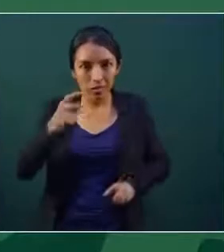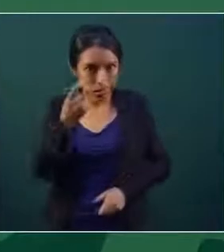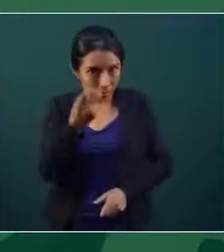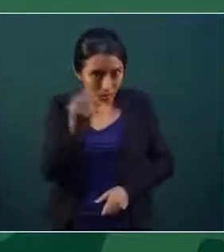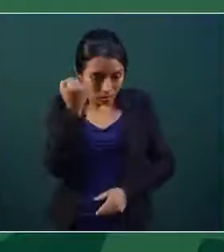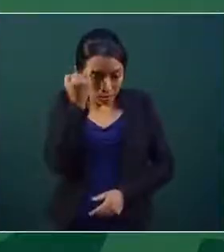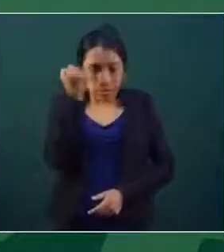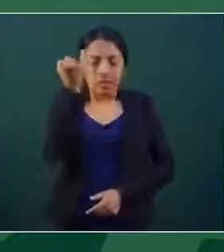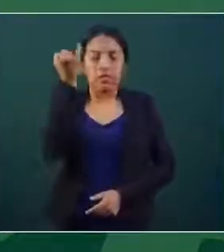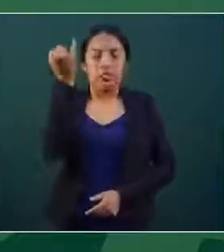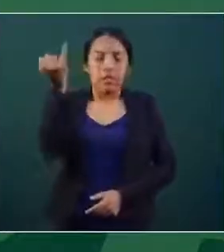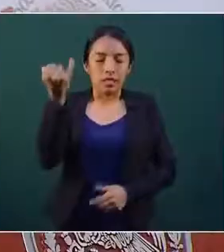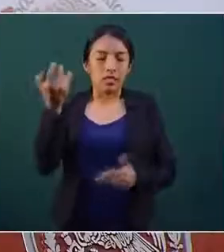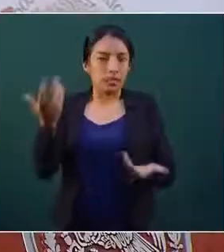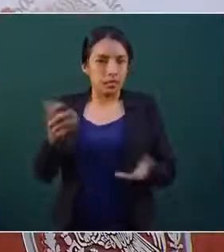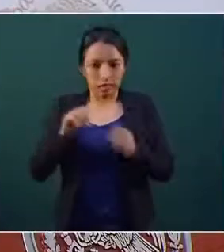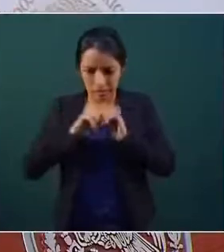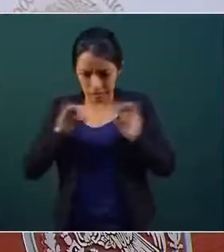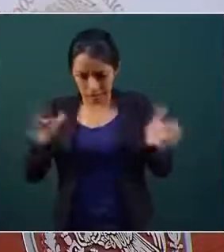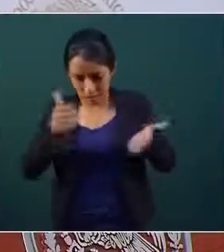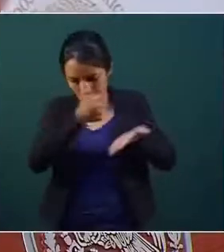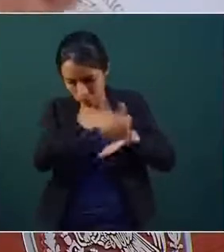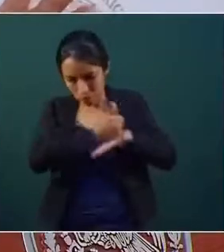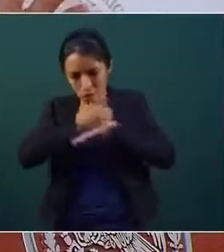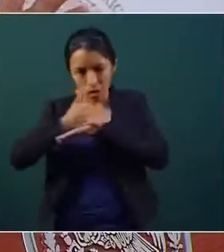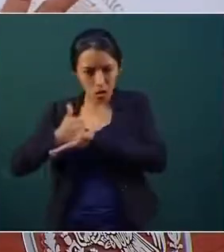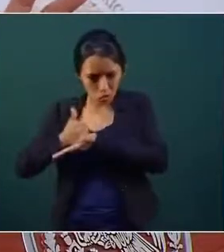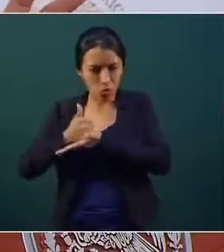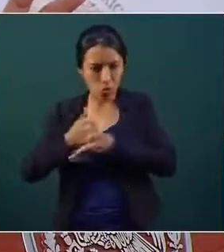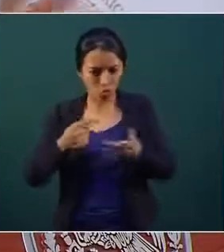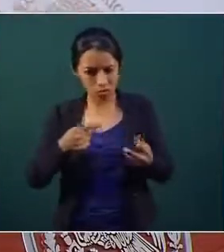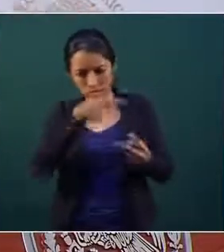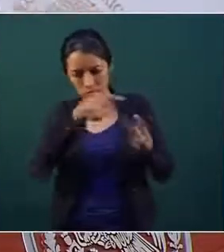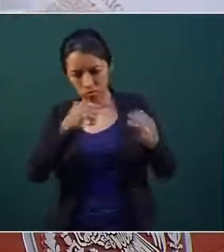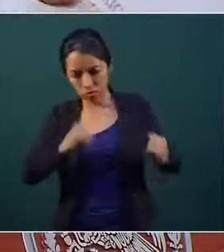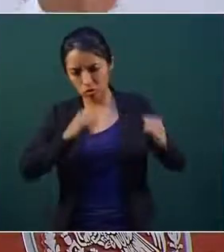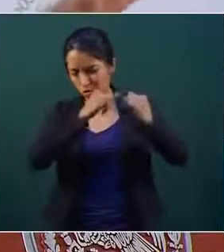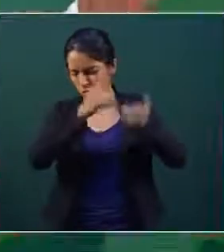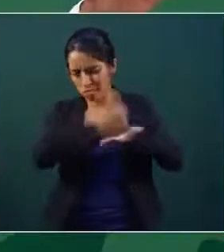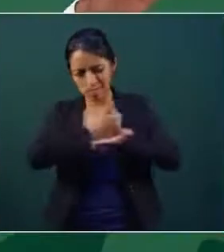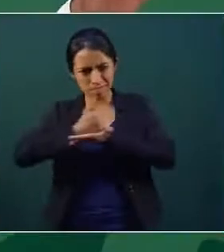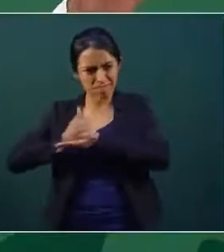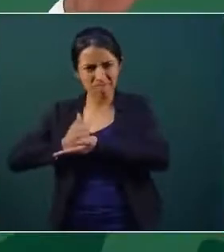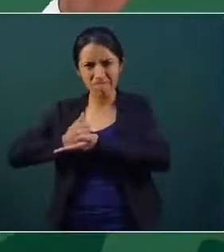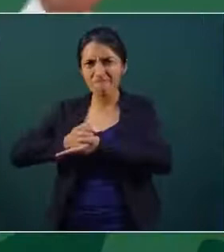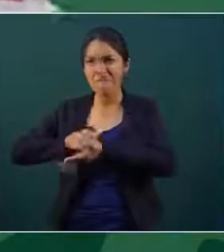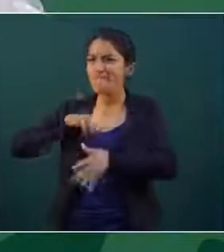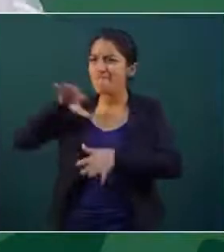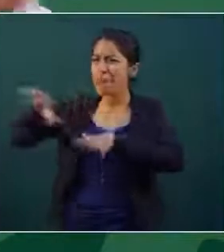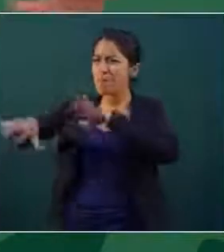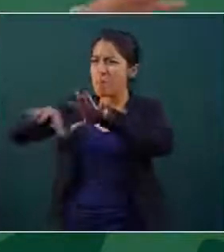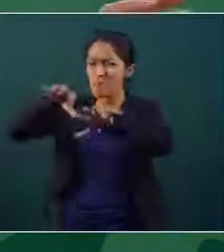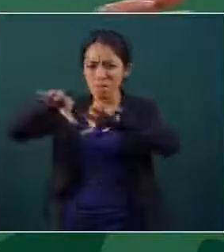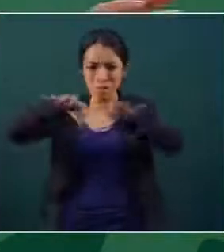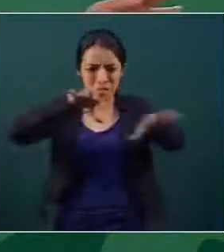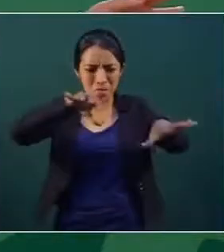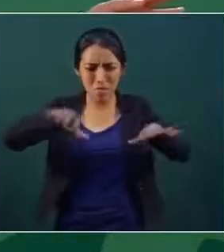Y nos ayudan mucho en otras cosas. Se han desplegado como